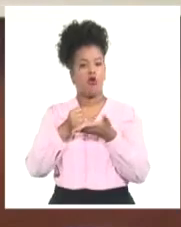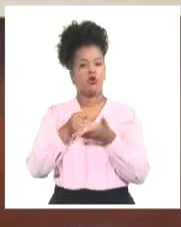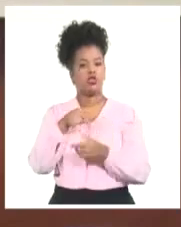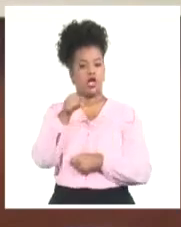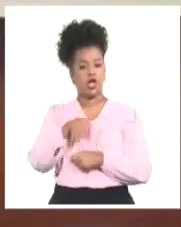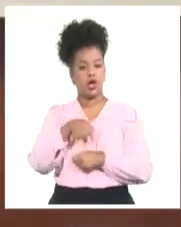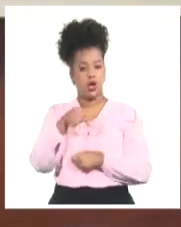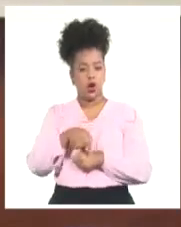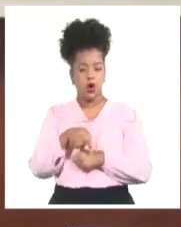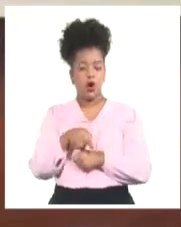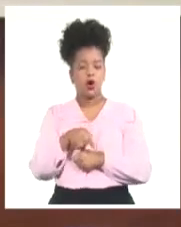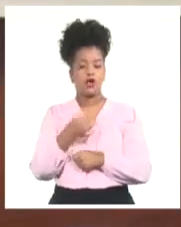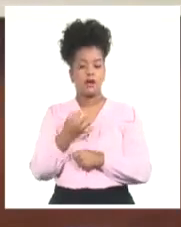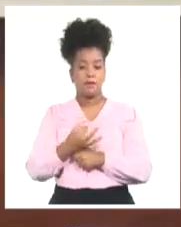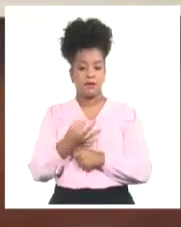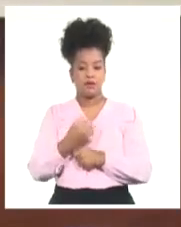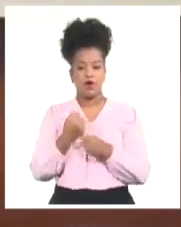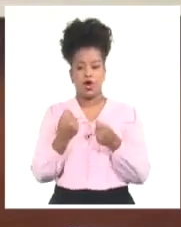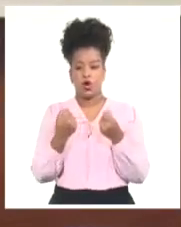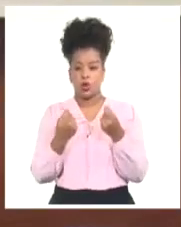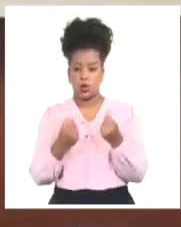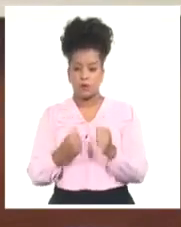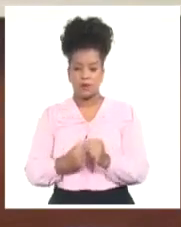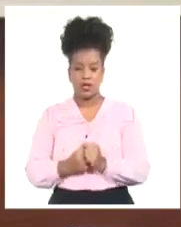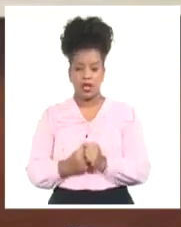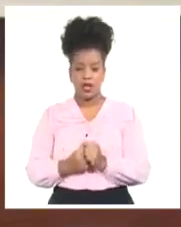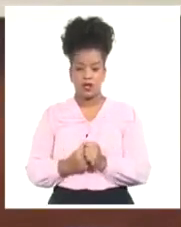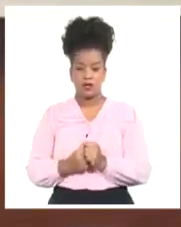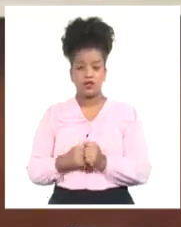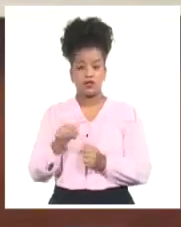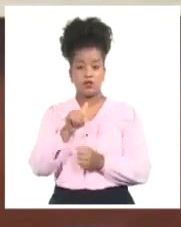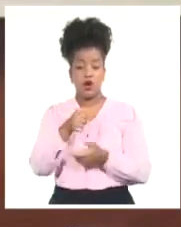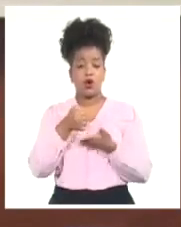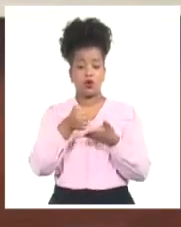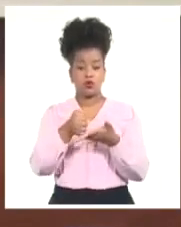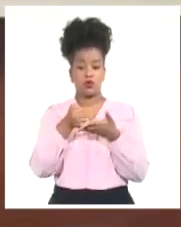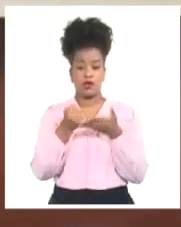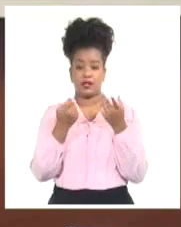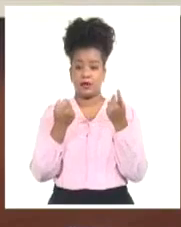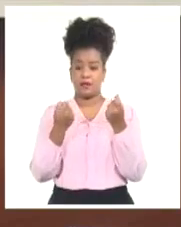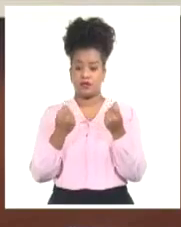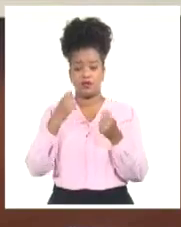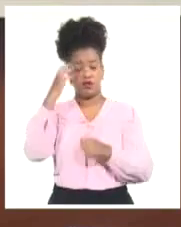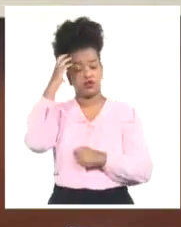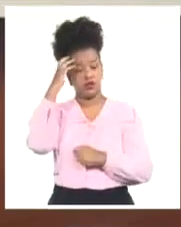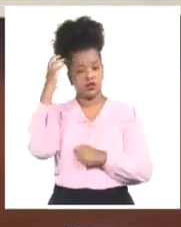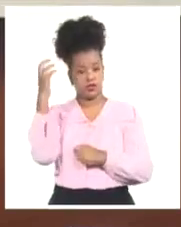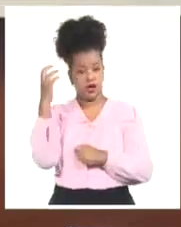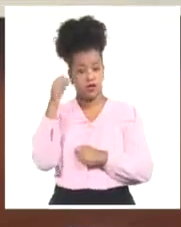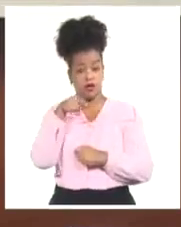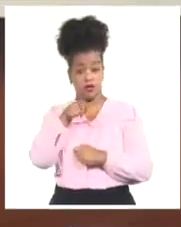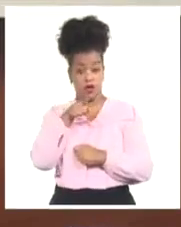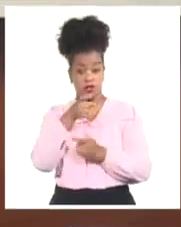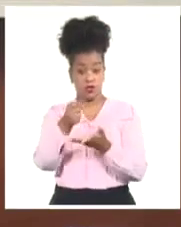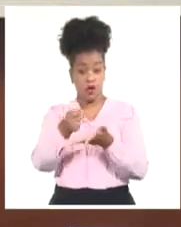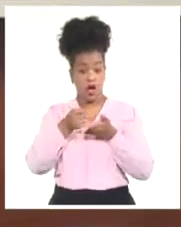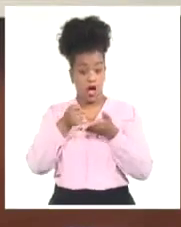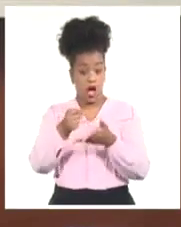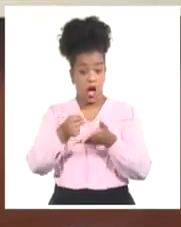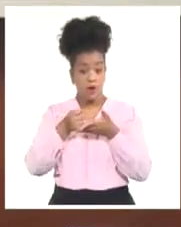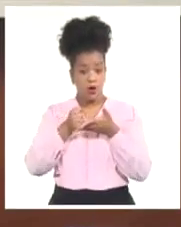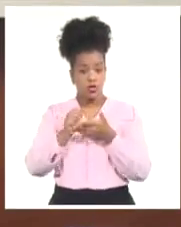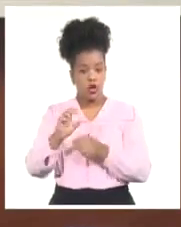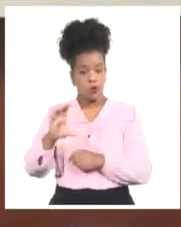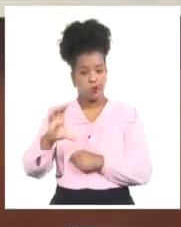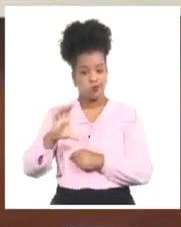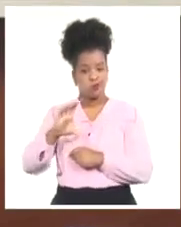tienen que hacer nuestros actores económicos, los contribuyentes al presupuesto del Estado. Pero esos aportes no se generan de la